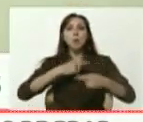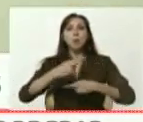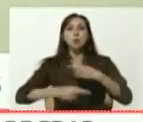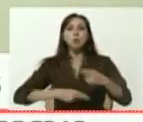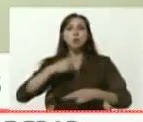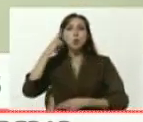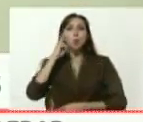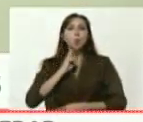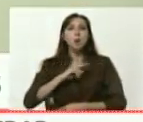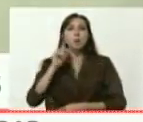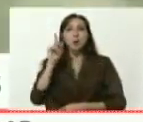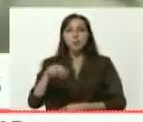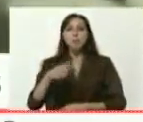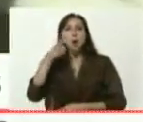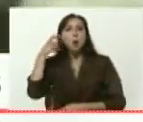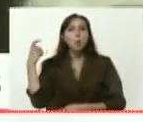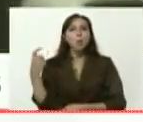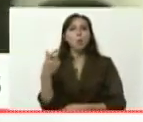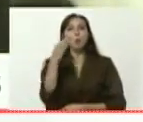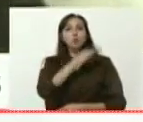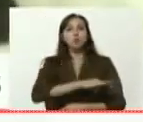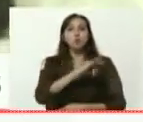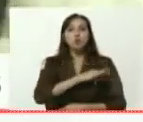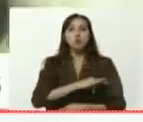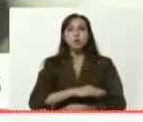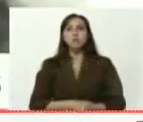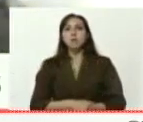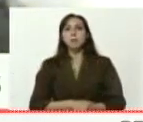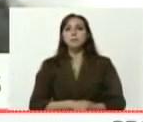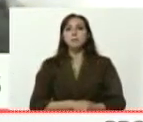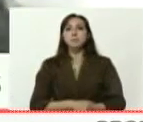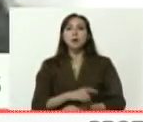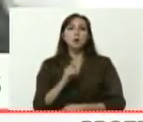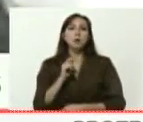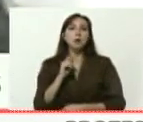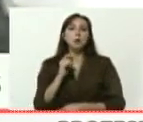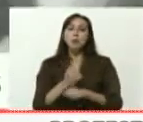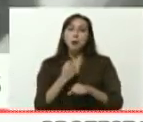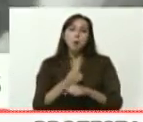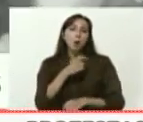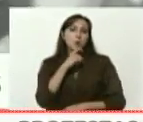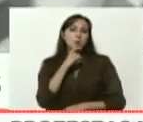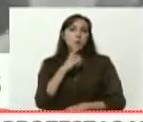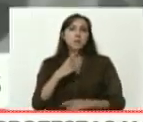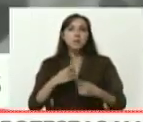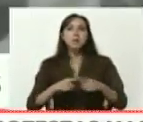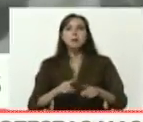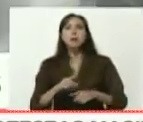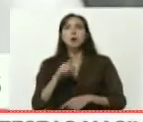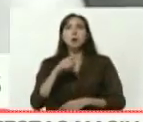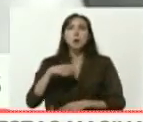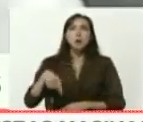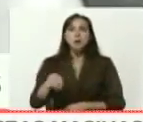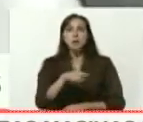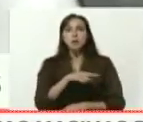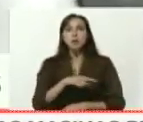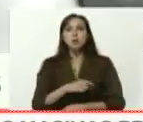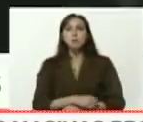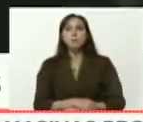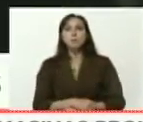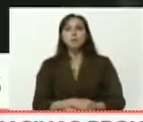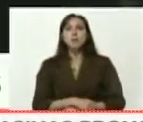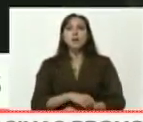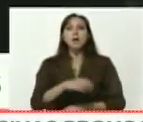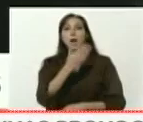los derechos del pueblo y el socialismo no fue una tarea fácil. Las cúpulas autócratas enquistadas en el gobierno ADECO de Carlos